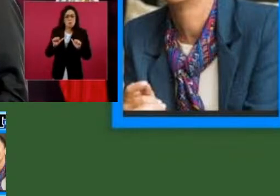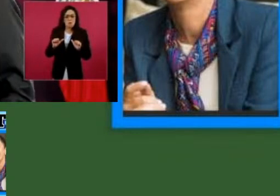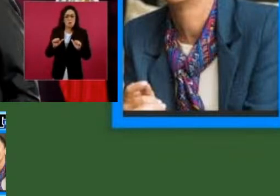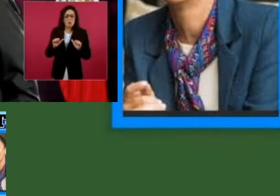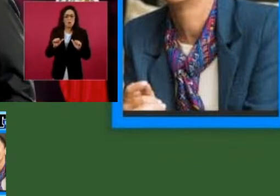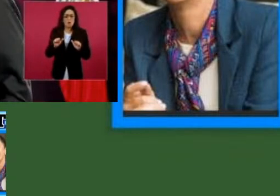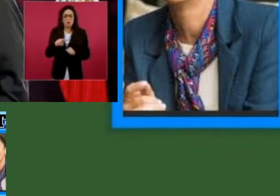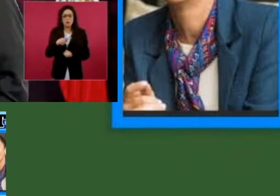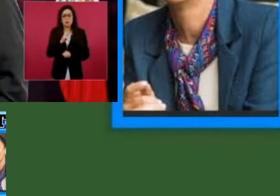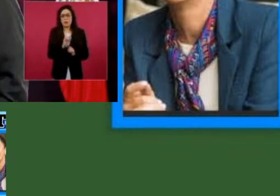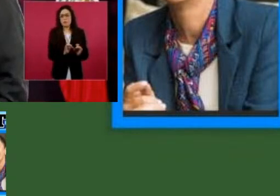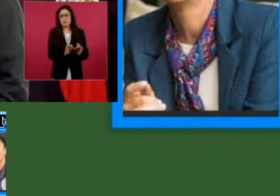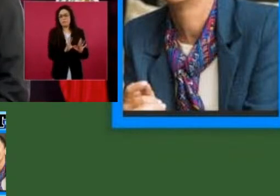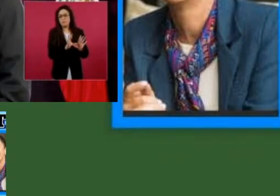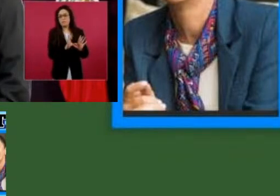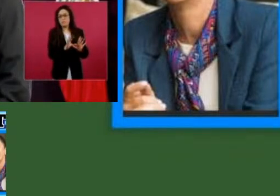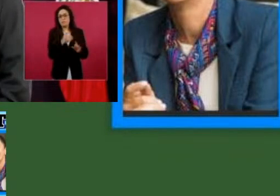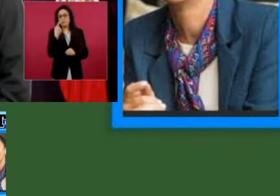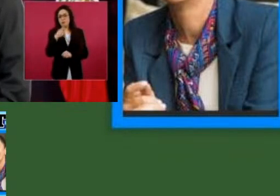y los asesinaron.